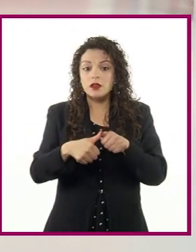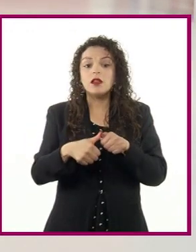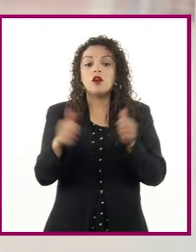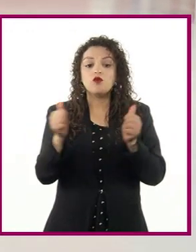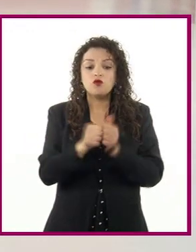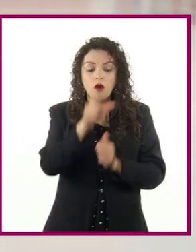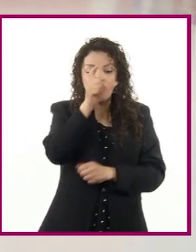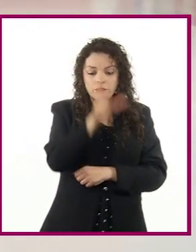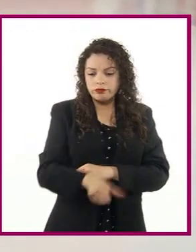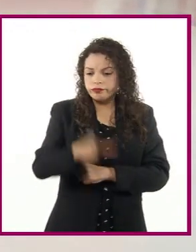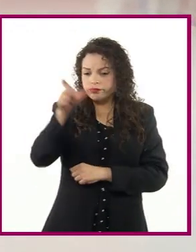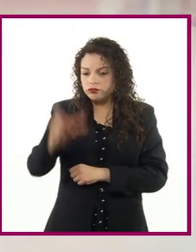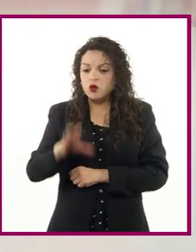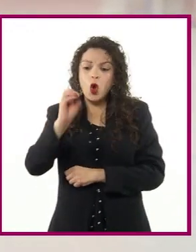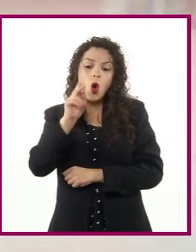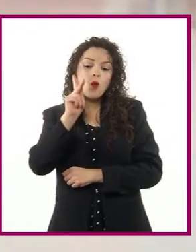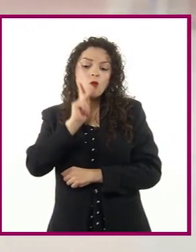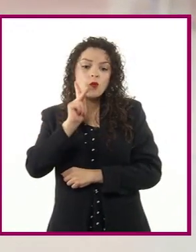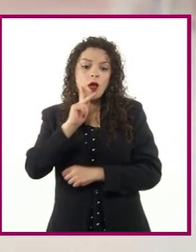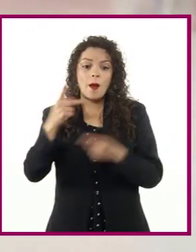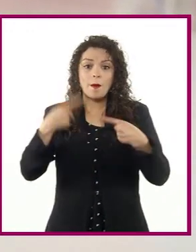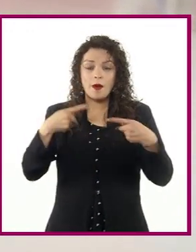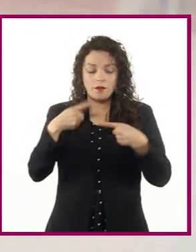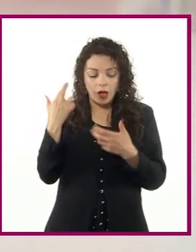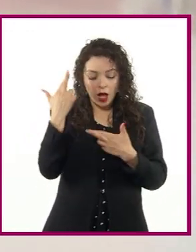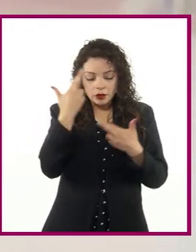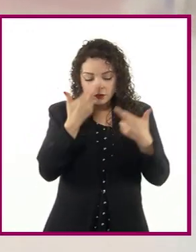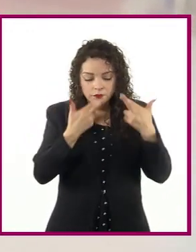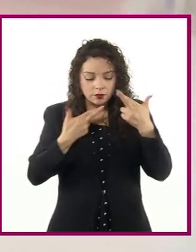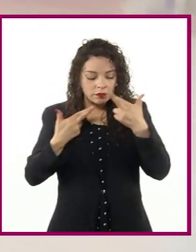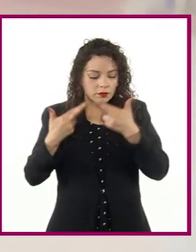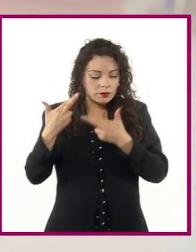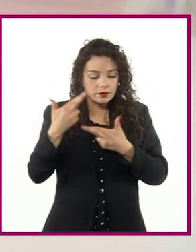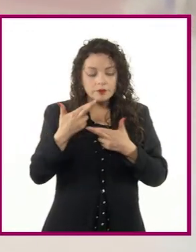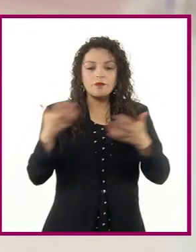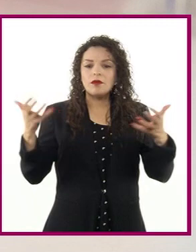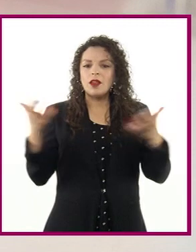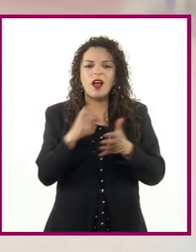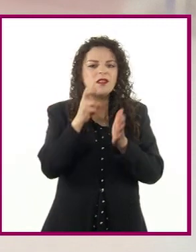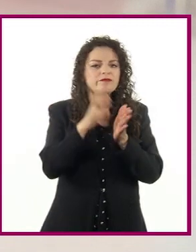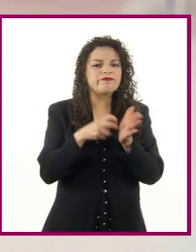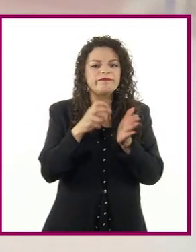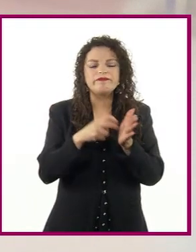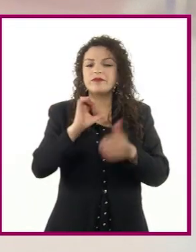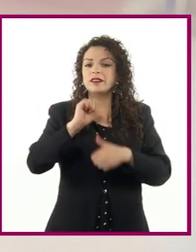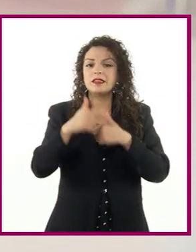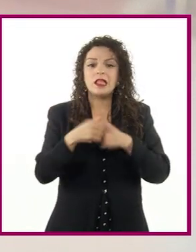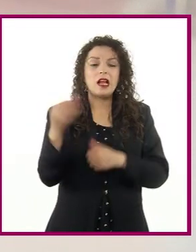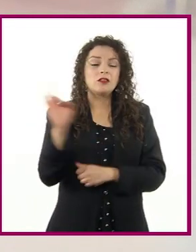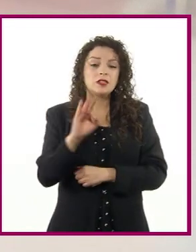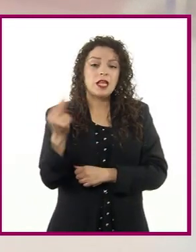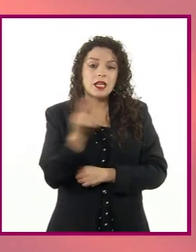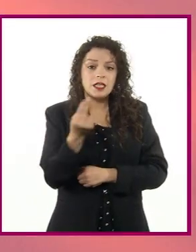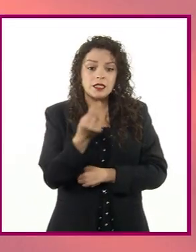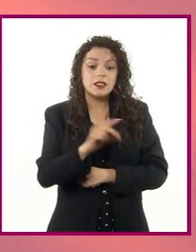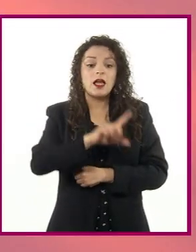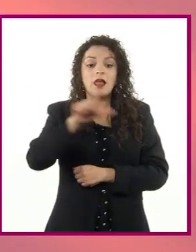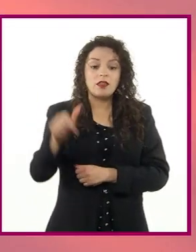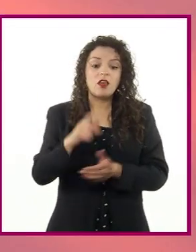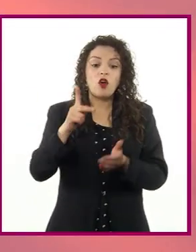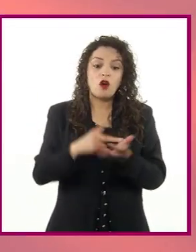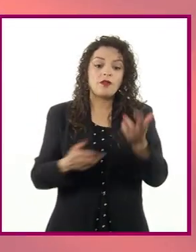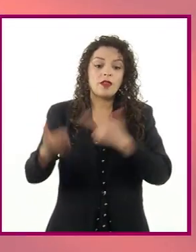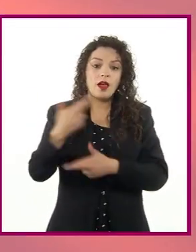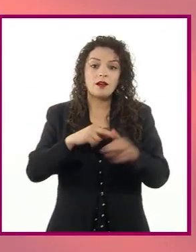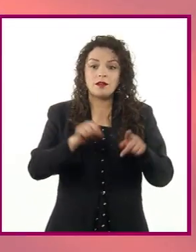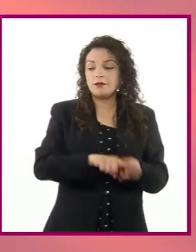o pruebas que los autores verificarían para realizar cualquier corrección necesaria en el texto y enviarlas de vuelta a